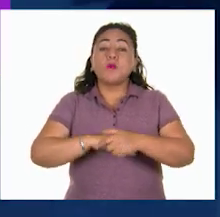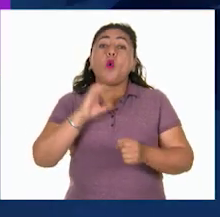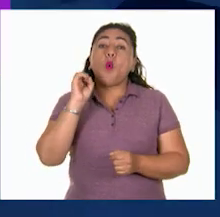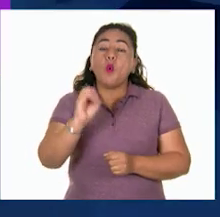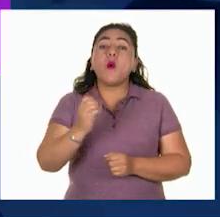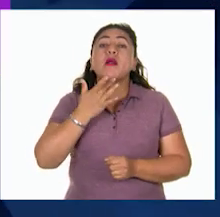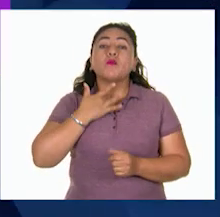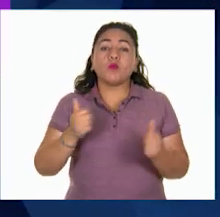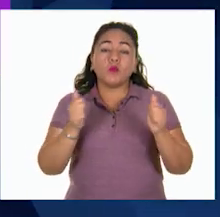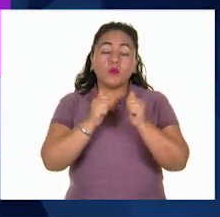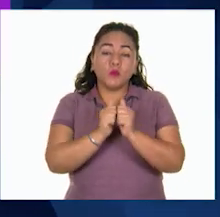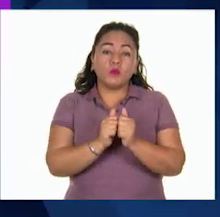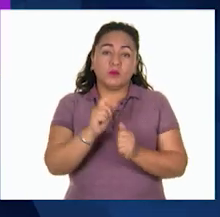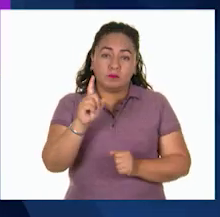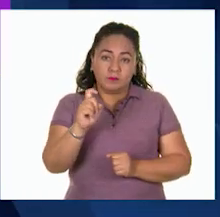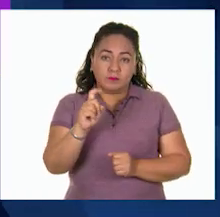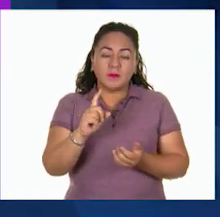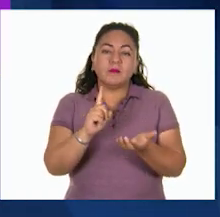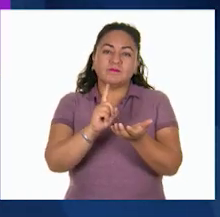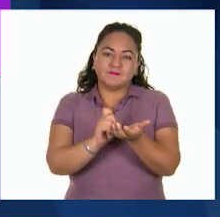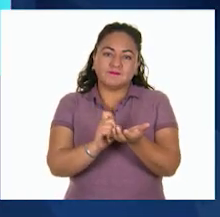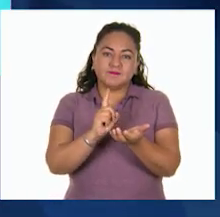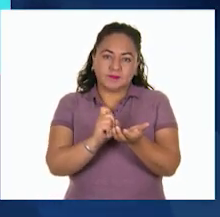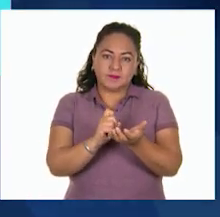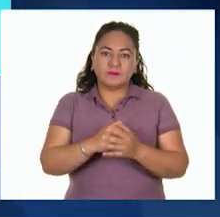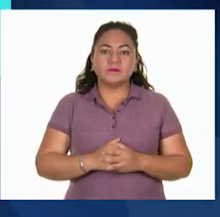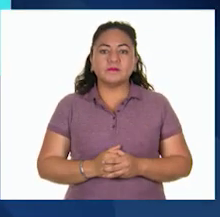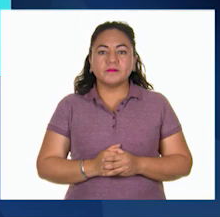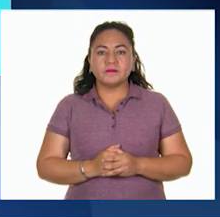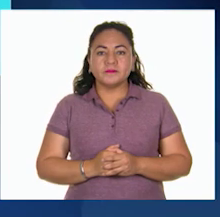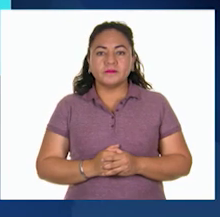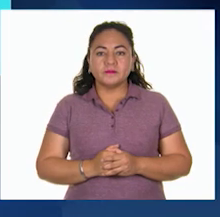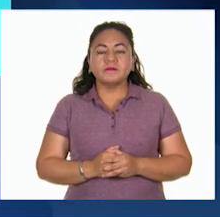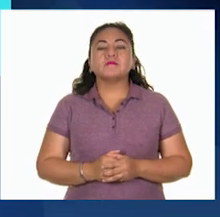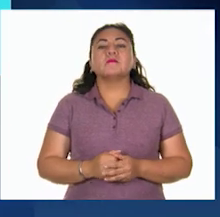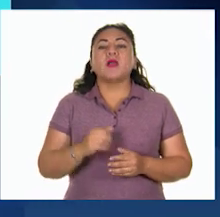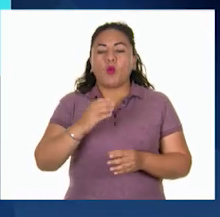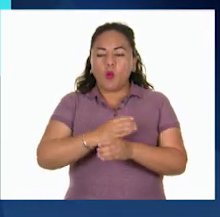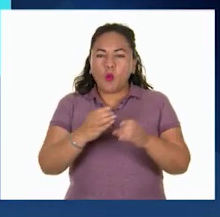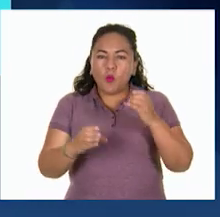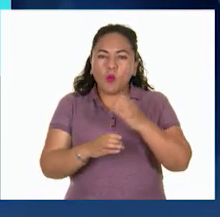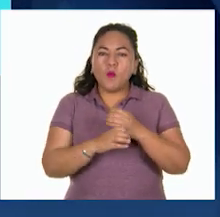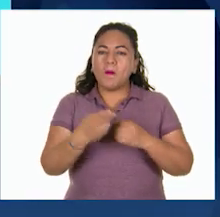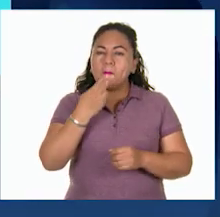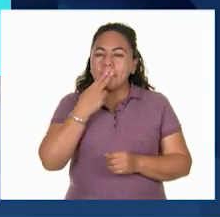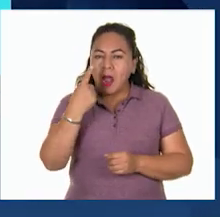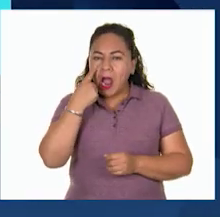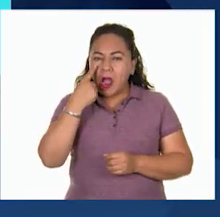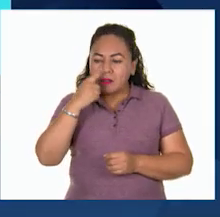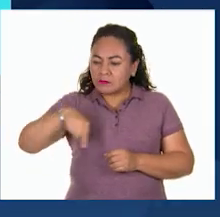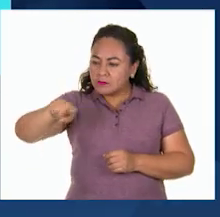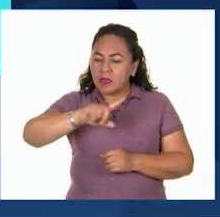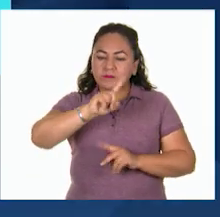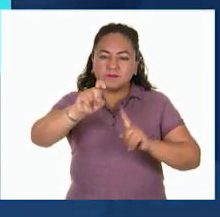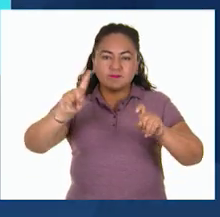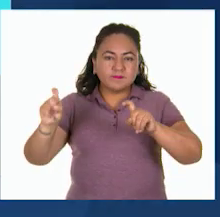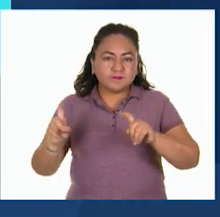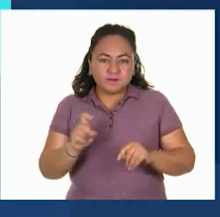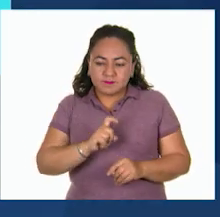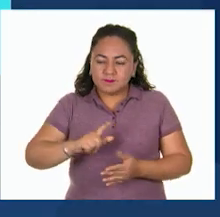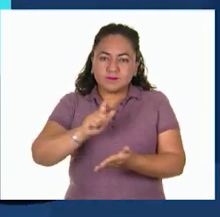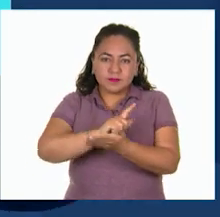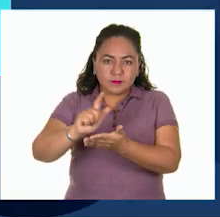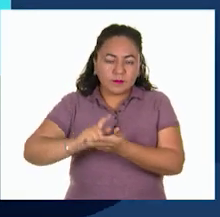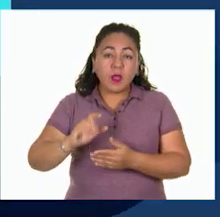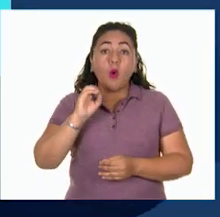aplica desinfectante a base de agua y alcohol. Desinfecta las superficies de los objetos que más utilizas. También